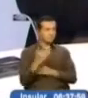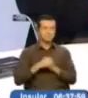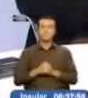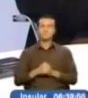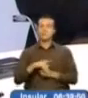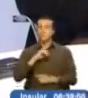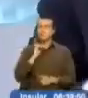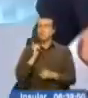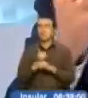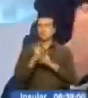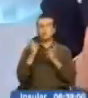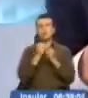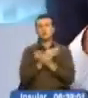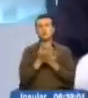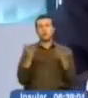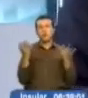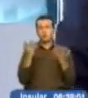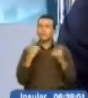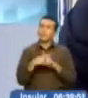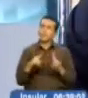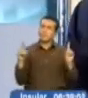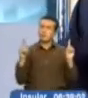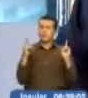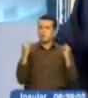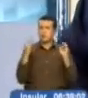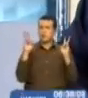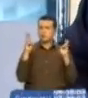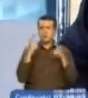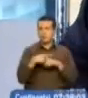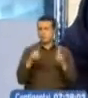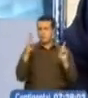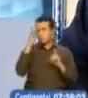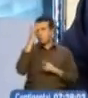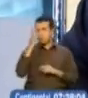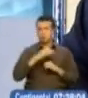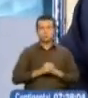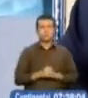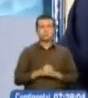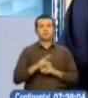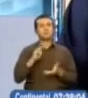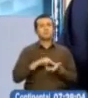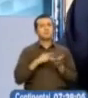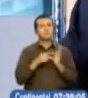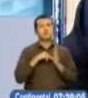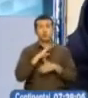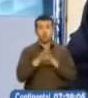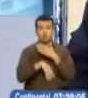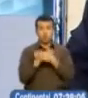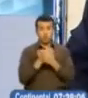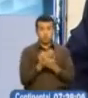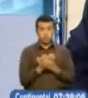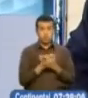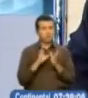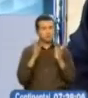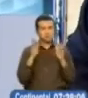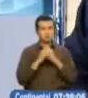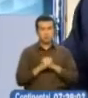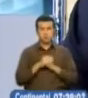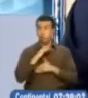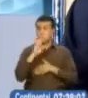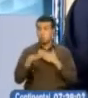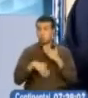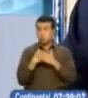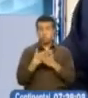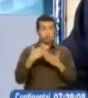por cierto, hemos querido tener un programa distinto el día de hoy, porque no todo es economía, no todo